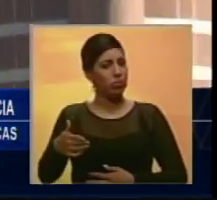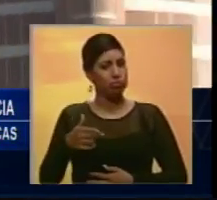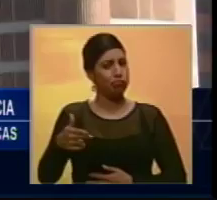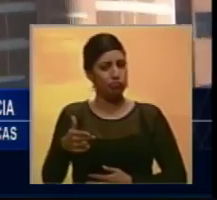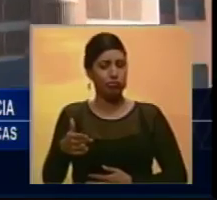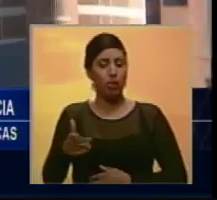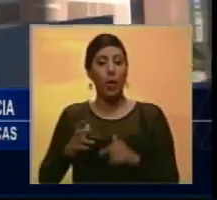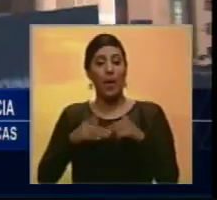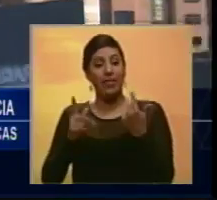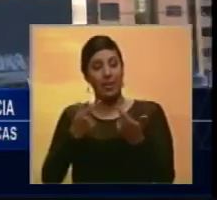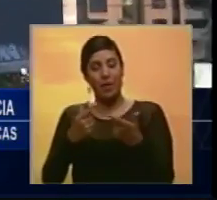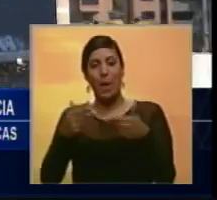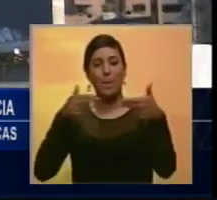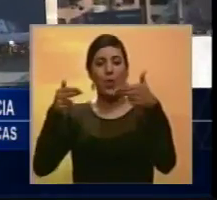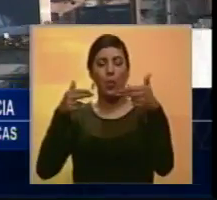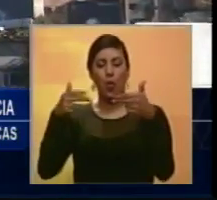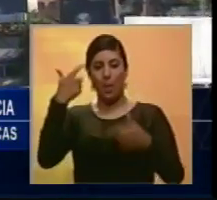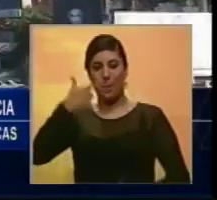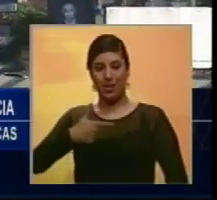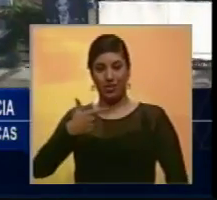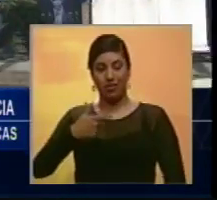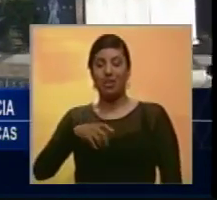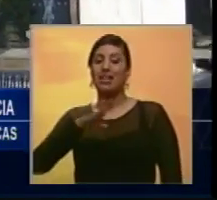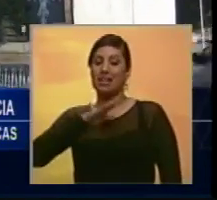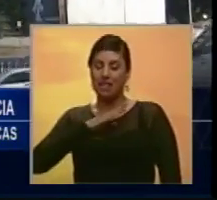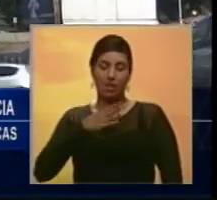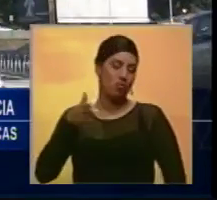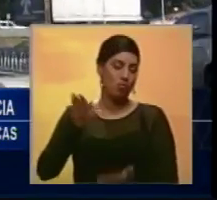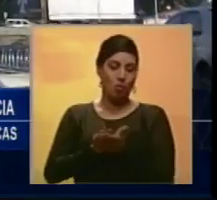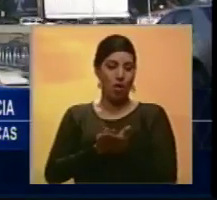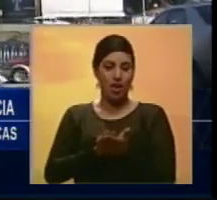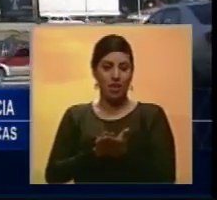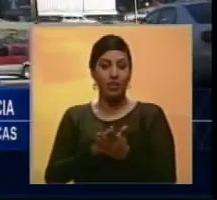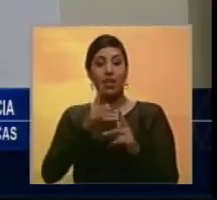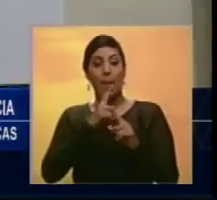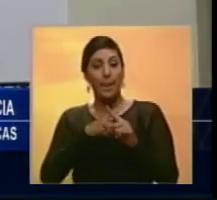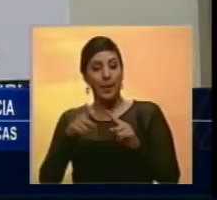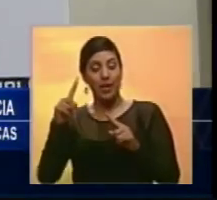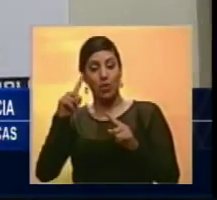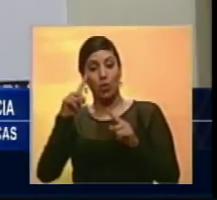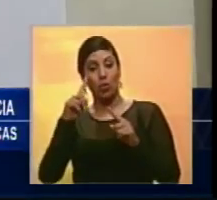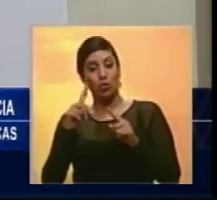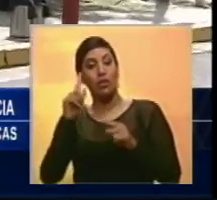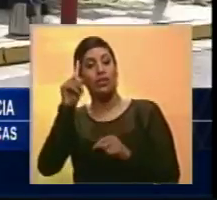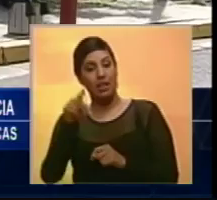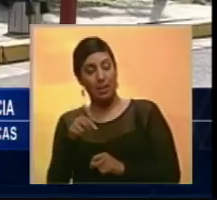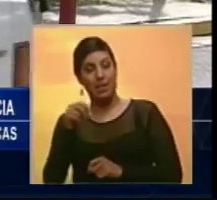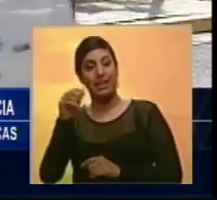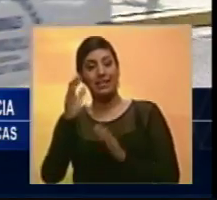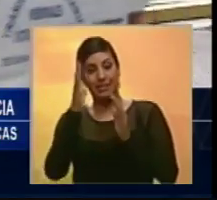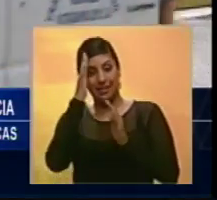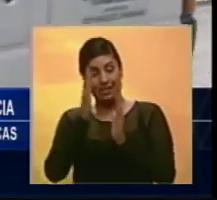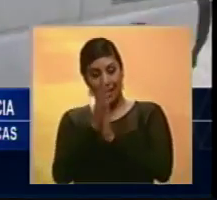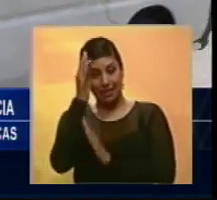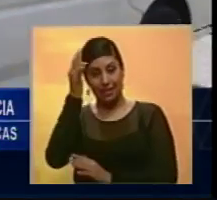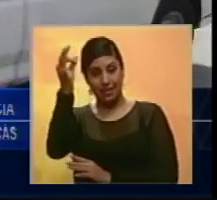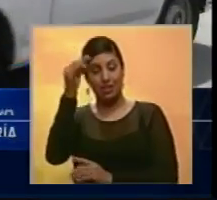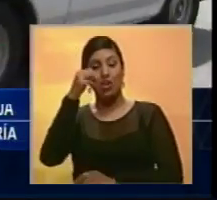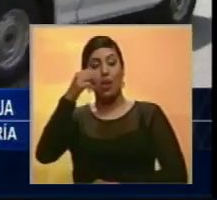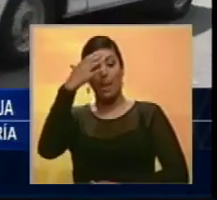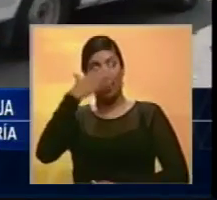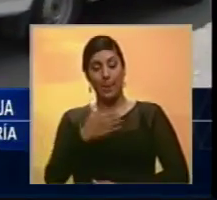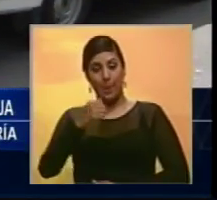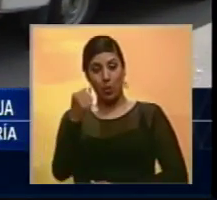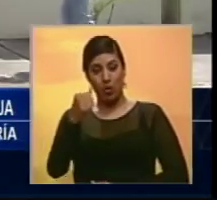de reglamento y se enfrentó con el sujeto, ocasionando su muerte instantánea. En otro suceso en los Valles del Tuy, un oficial de la policía